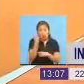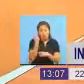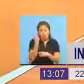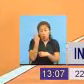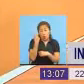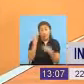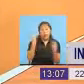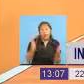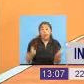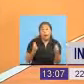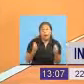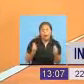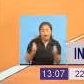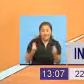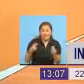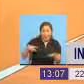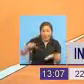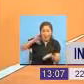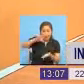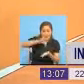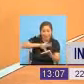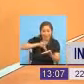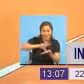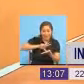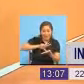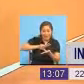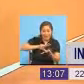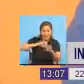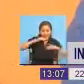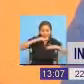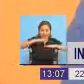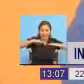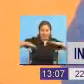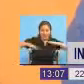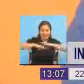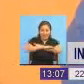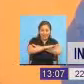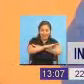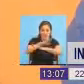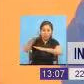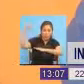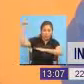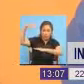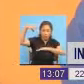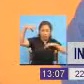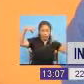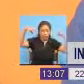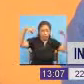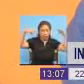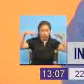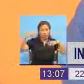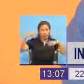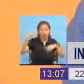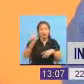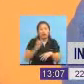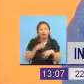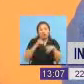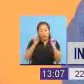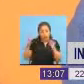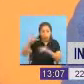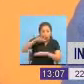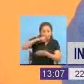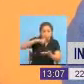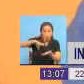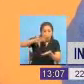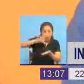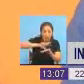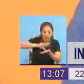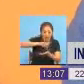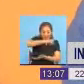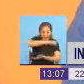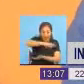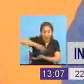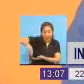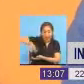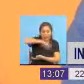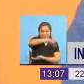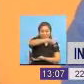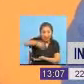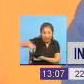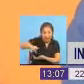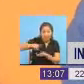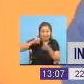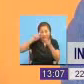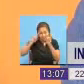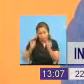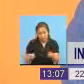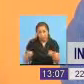que es la iluminación del parque desde las avenidas se va a iluminar tanto el parque como las veredas perimetrales al parque